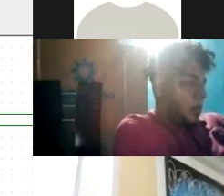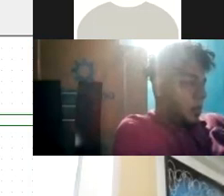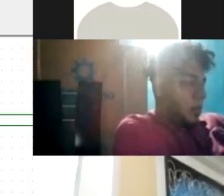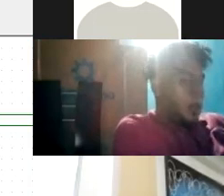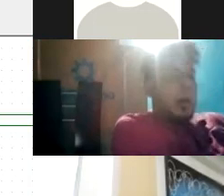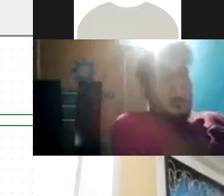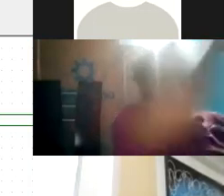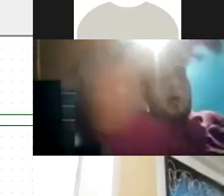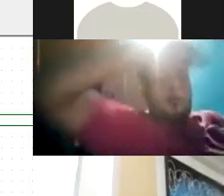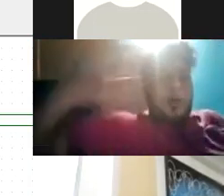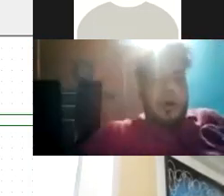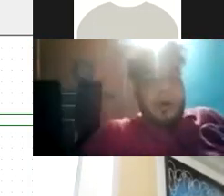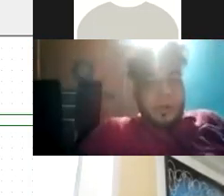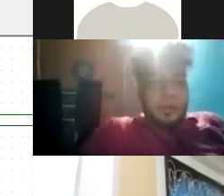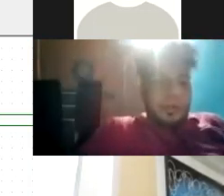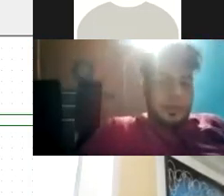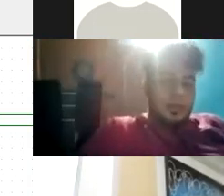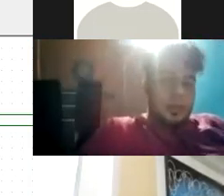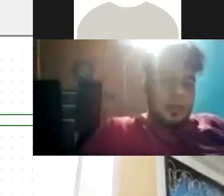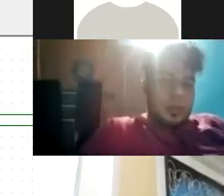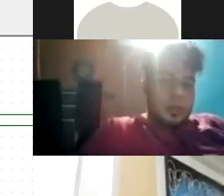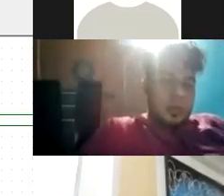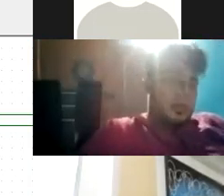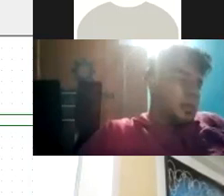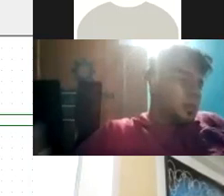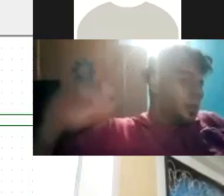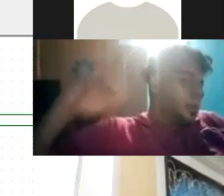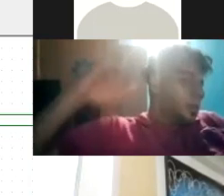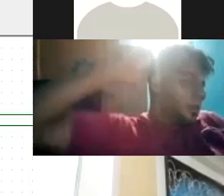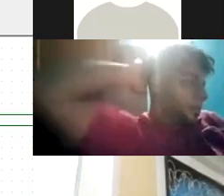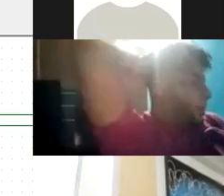presentes. Profe, 8 de la noche.